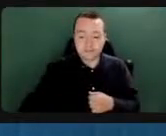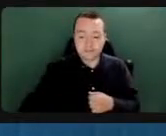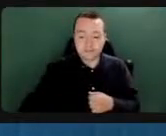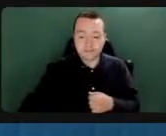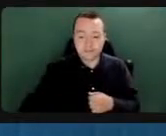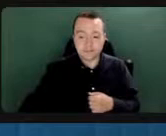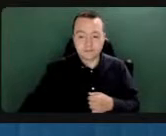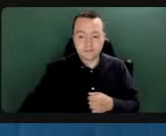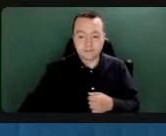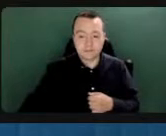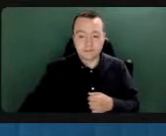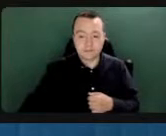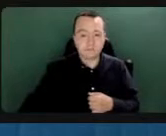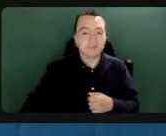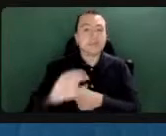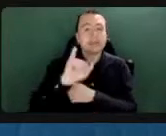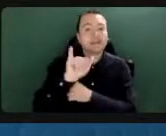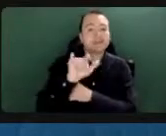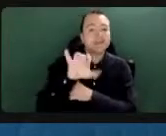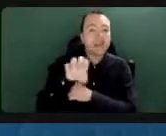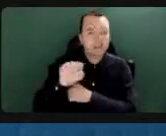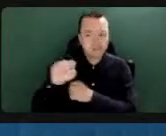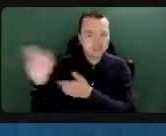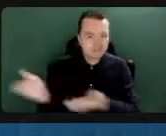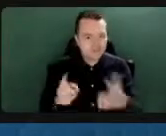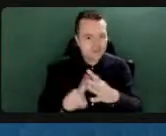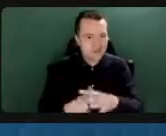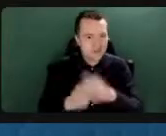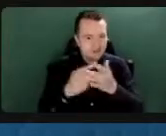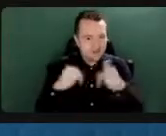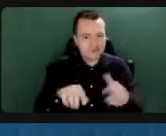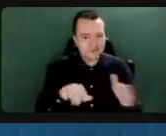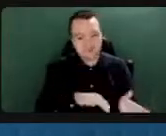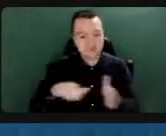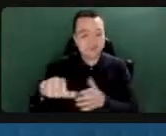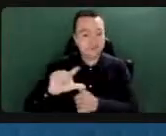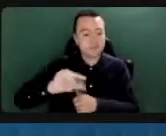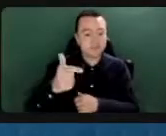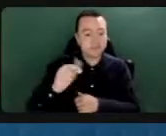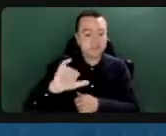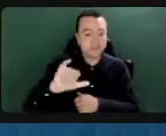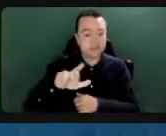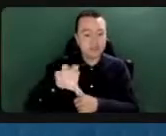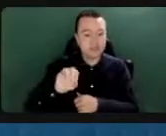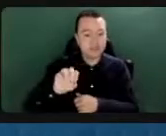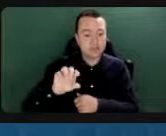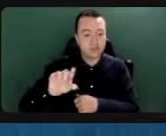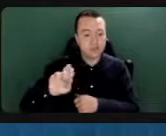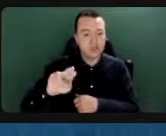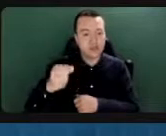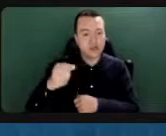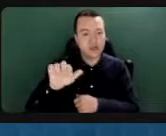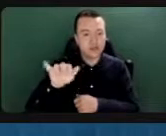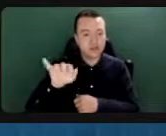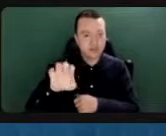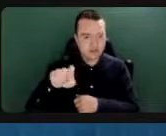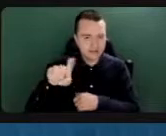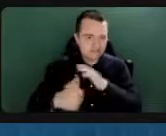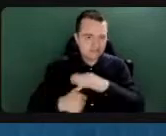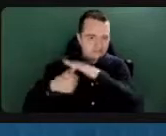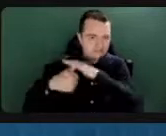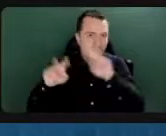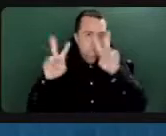Ciro Ugarte, quien es el director del Departamento de Emergencias en Salud de la Organización Panamericana de la Salud, quien también nos dará